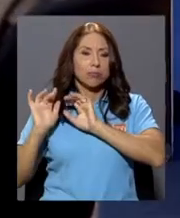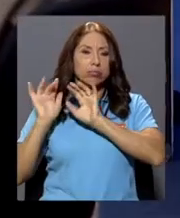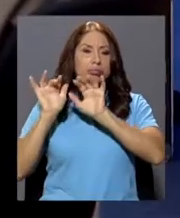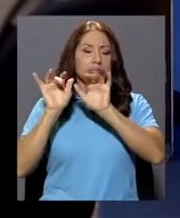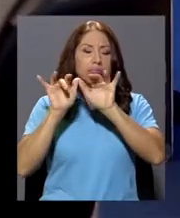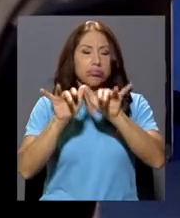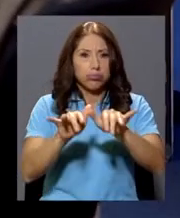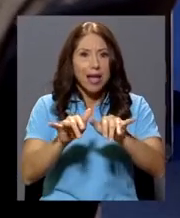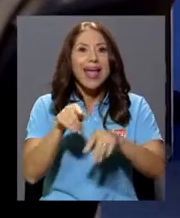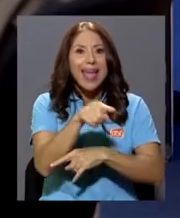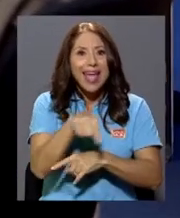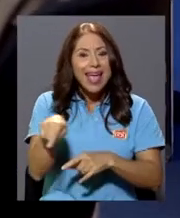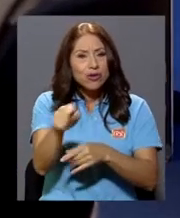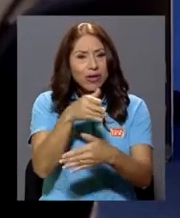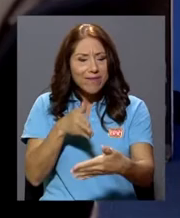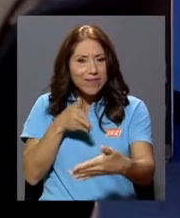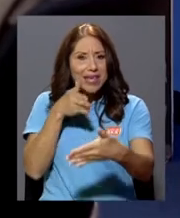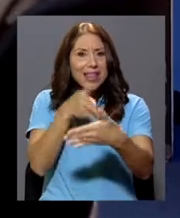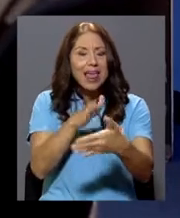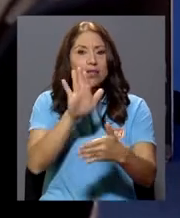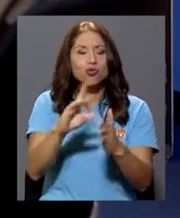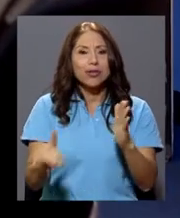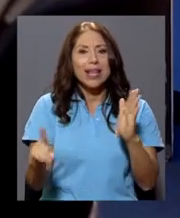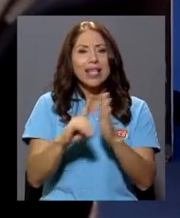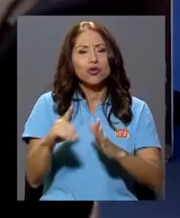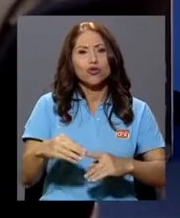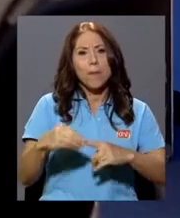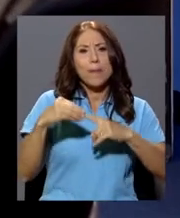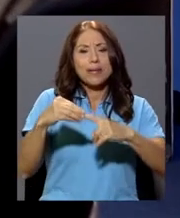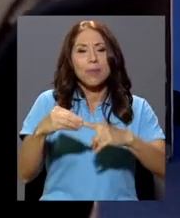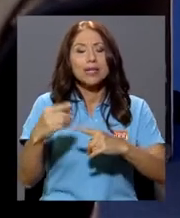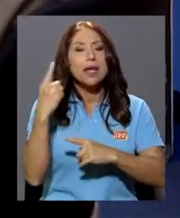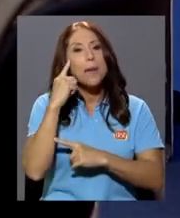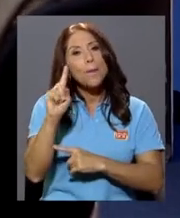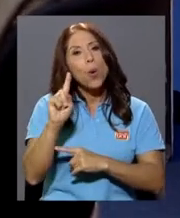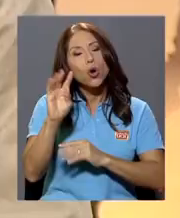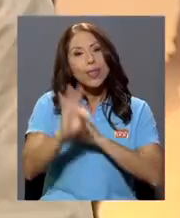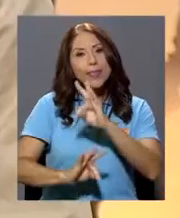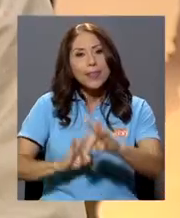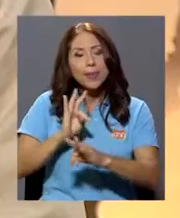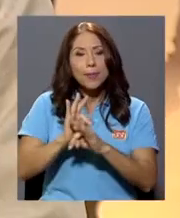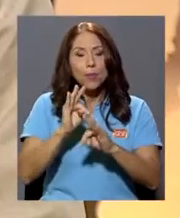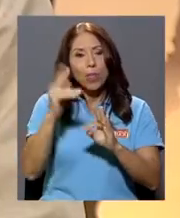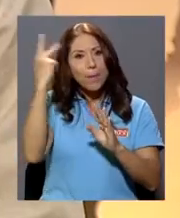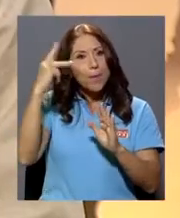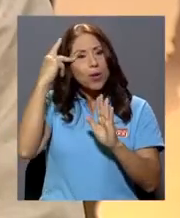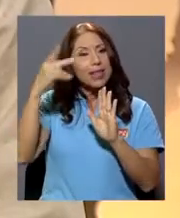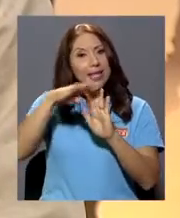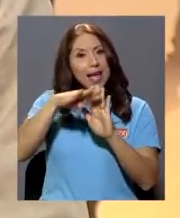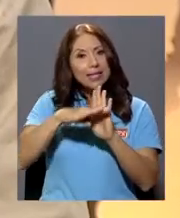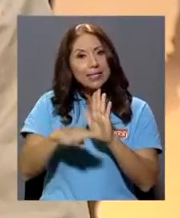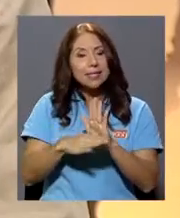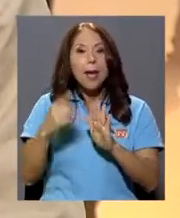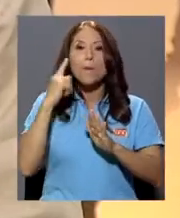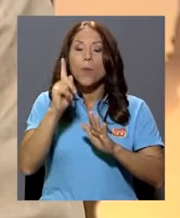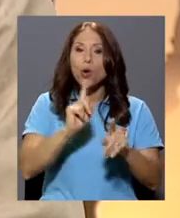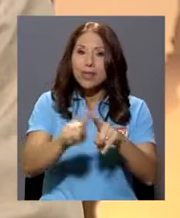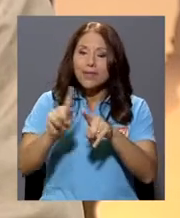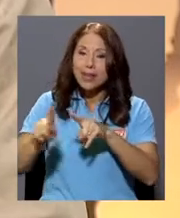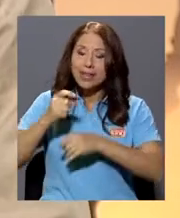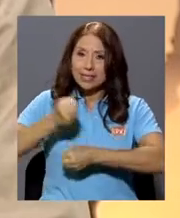se ve afectada en sus derechos fundamentales por el tipo de políticas y la gestión que realizan los